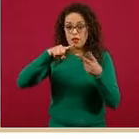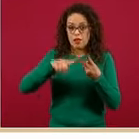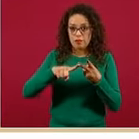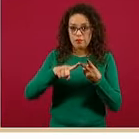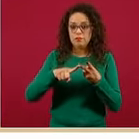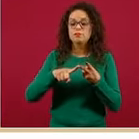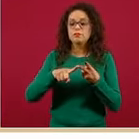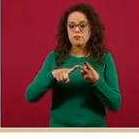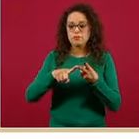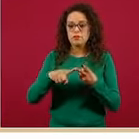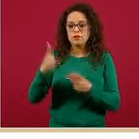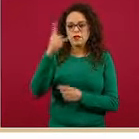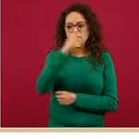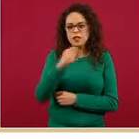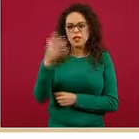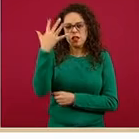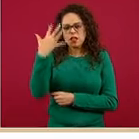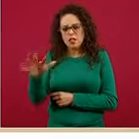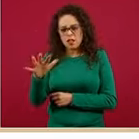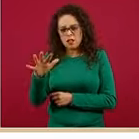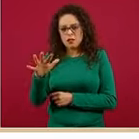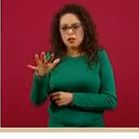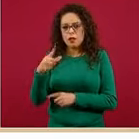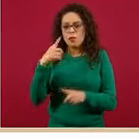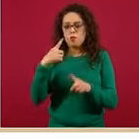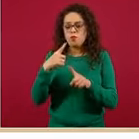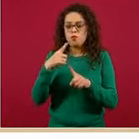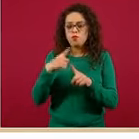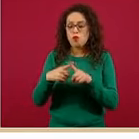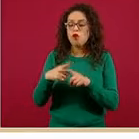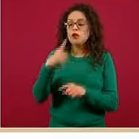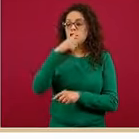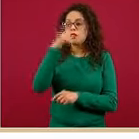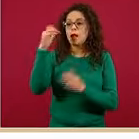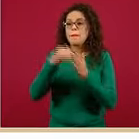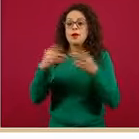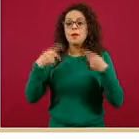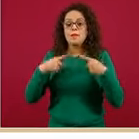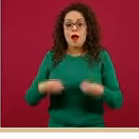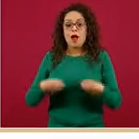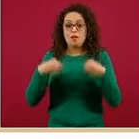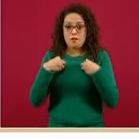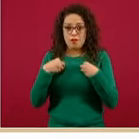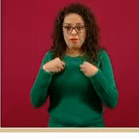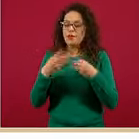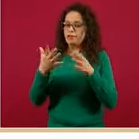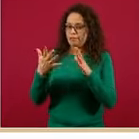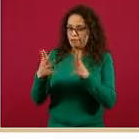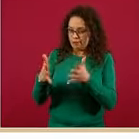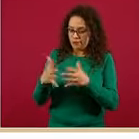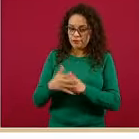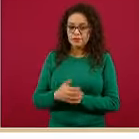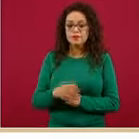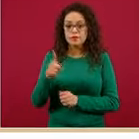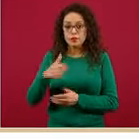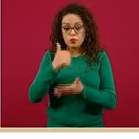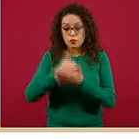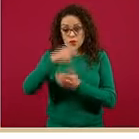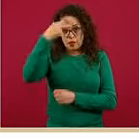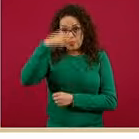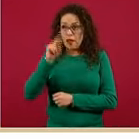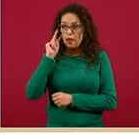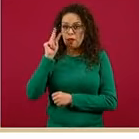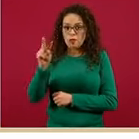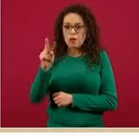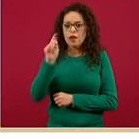de alrededor de 110 por 100,000 habitantes. Vemos en el caso de la Ciudad de México